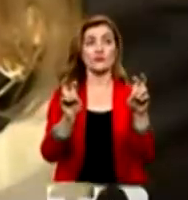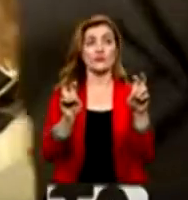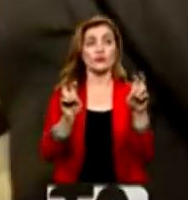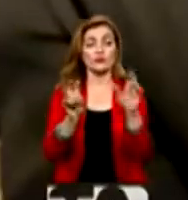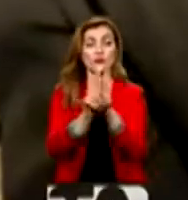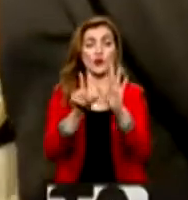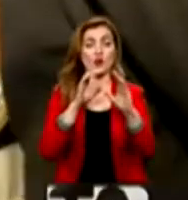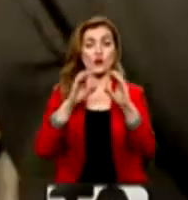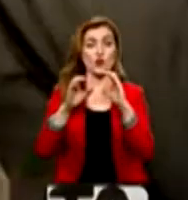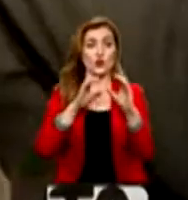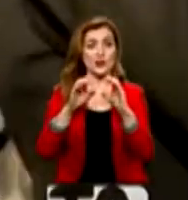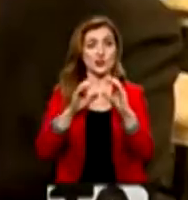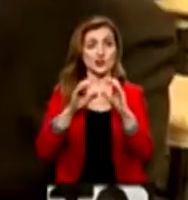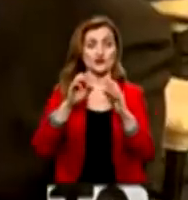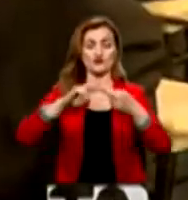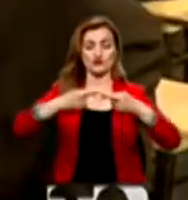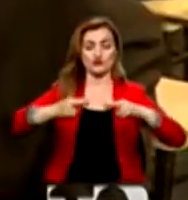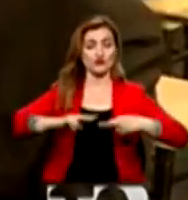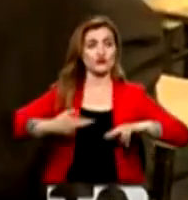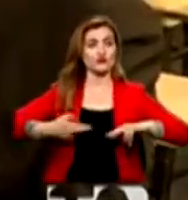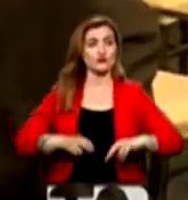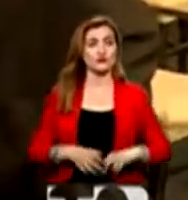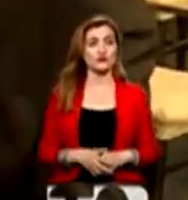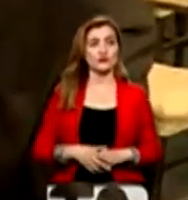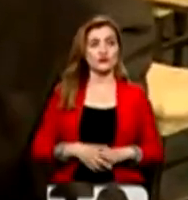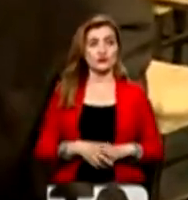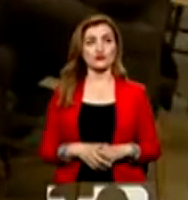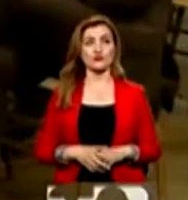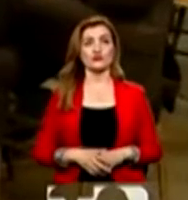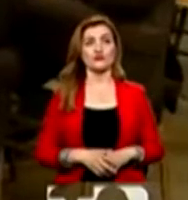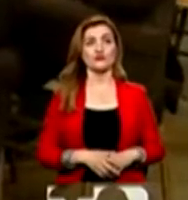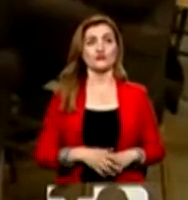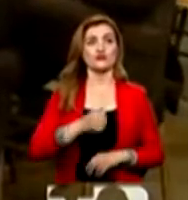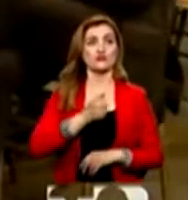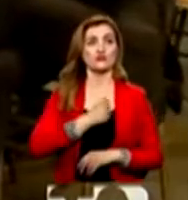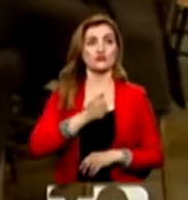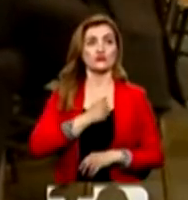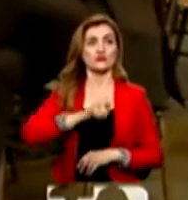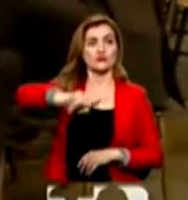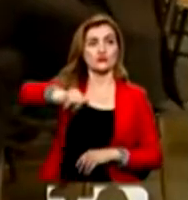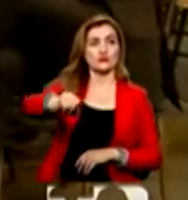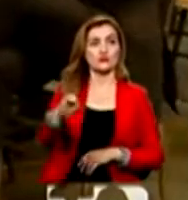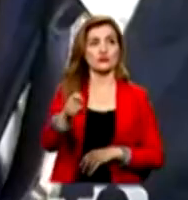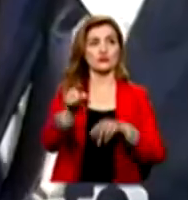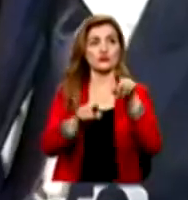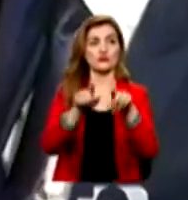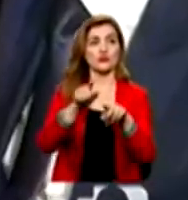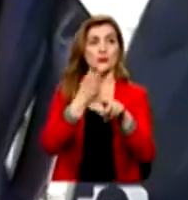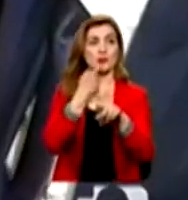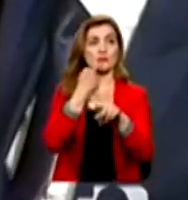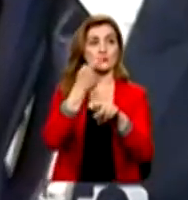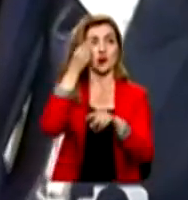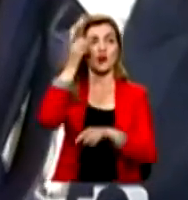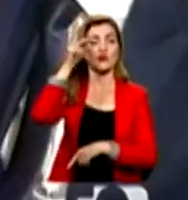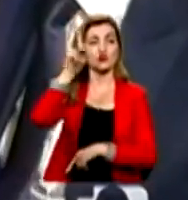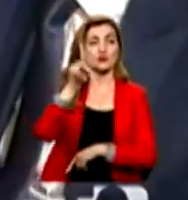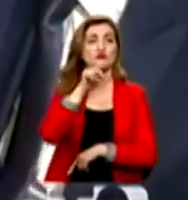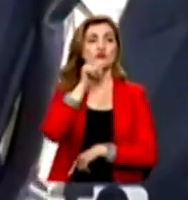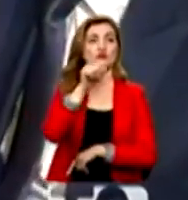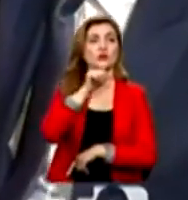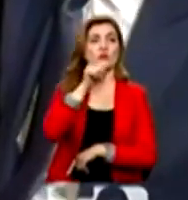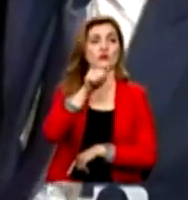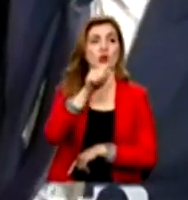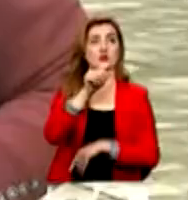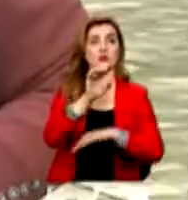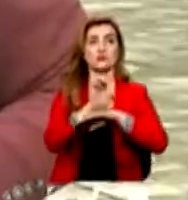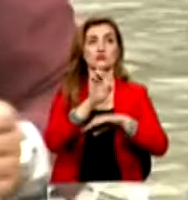la ley de comunicación, pero a criterio de algunos propietarios de medios de comunicación aún falta por conseguir